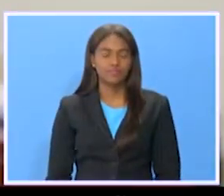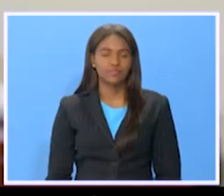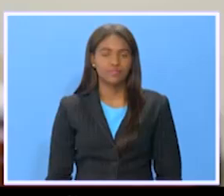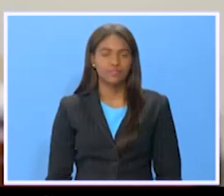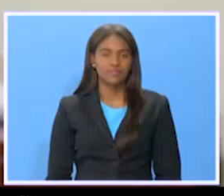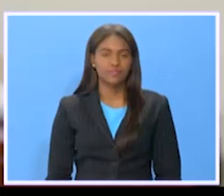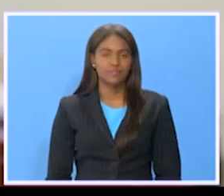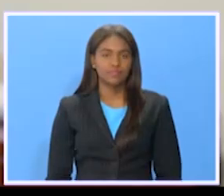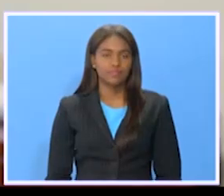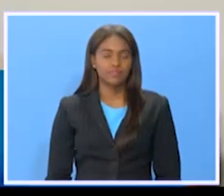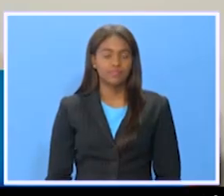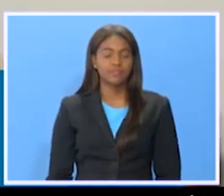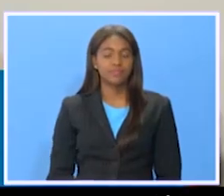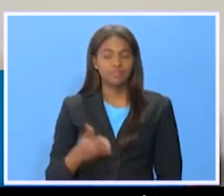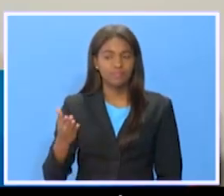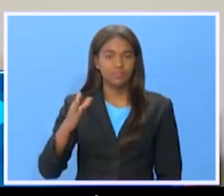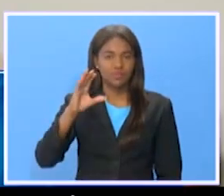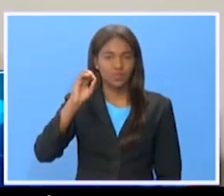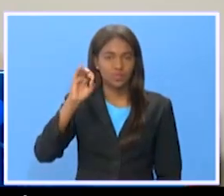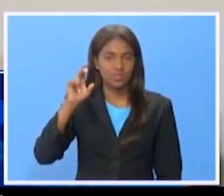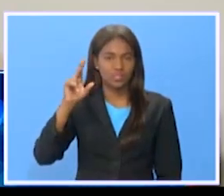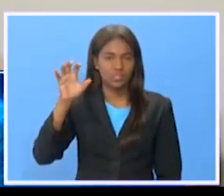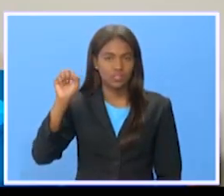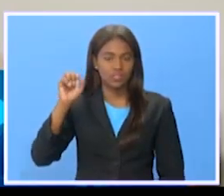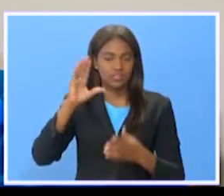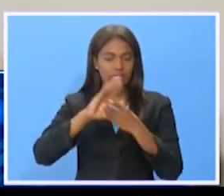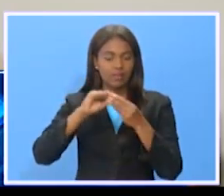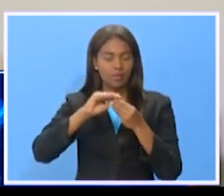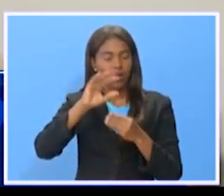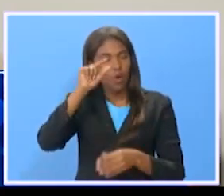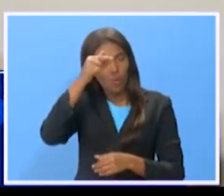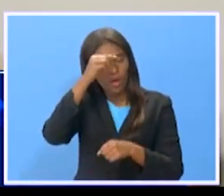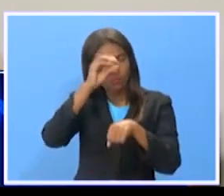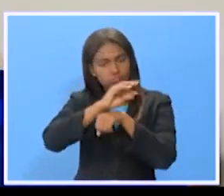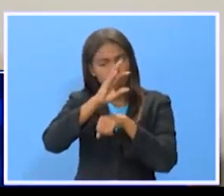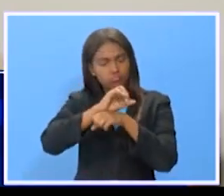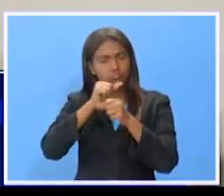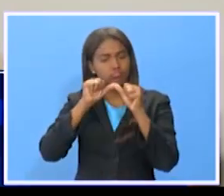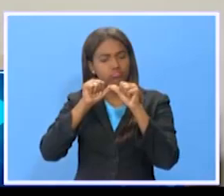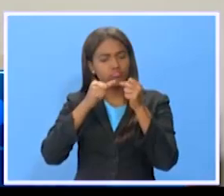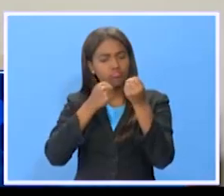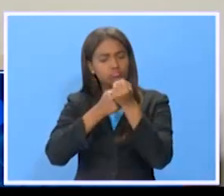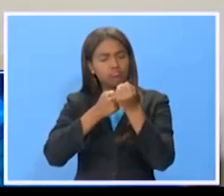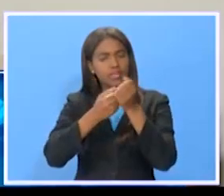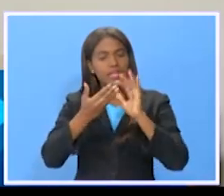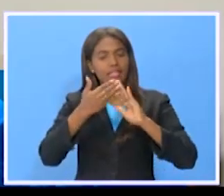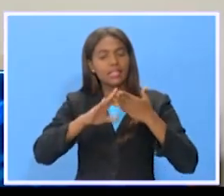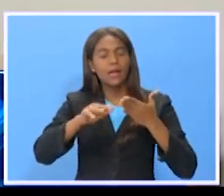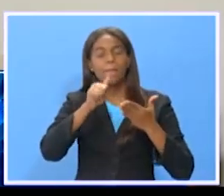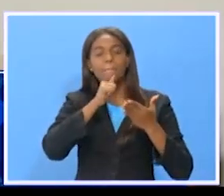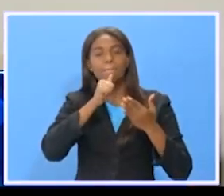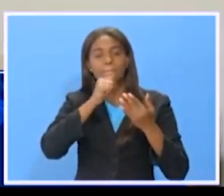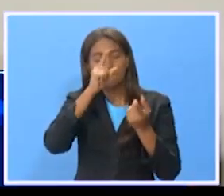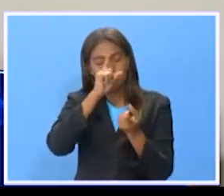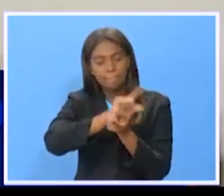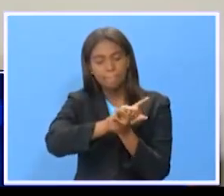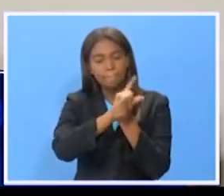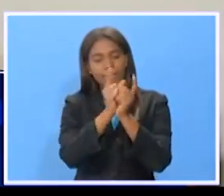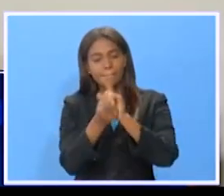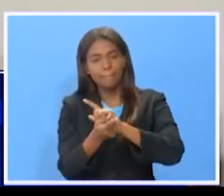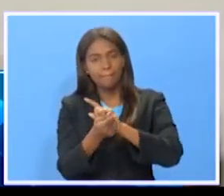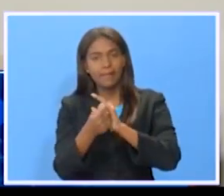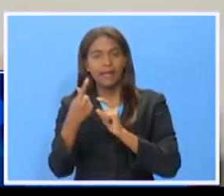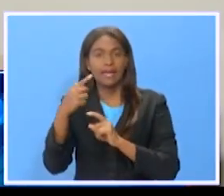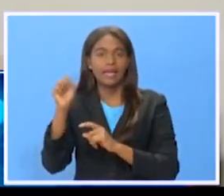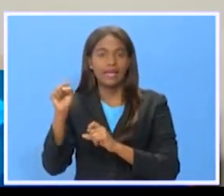sentido, Osiris de León exhortó al gobierno a seguir apoyando al sector privado para la conversión de sus unidades de